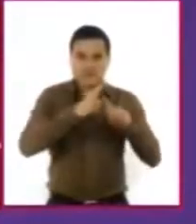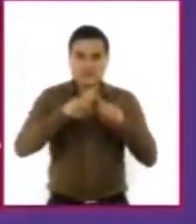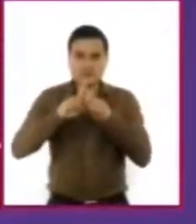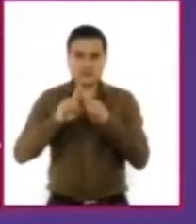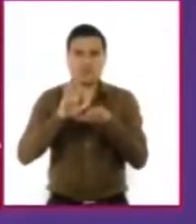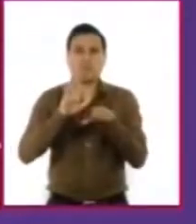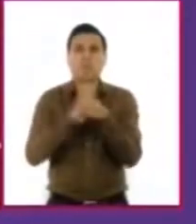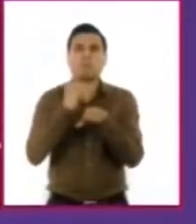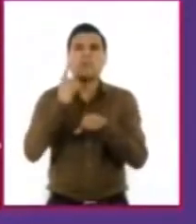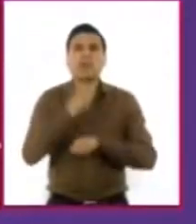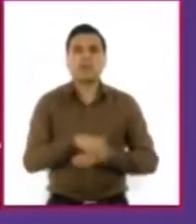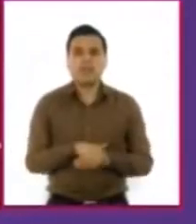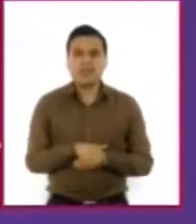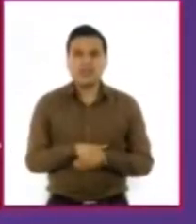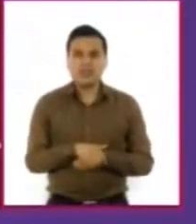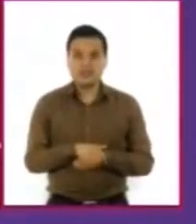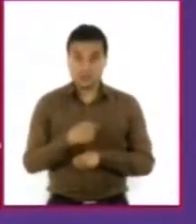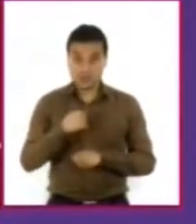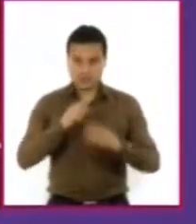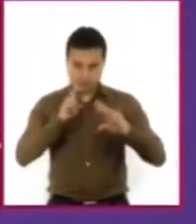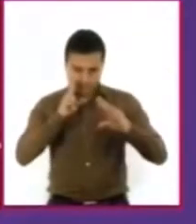¿Será que las apariencias nos engañan?